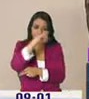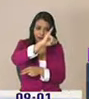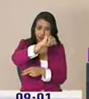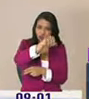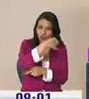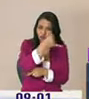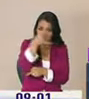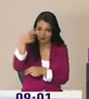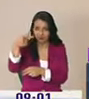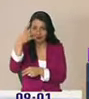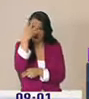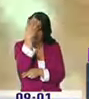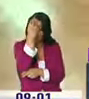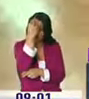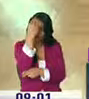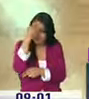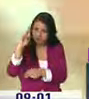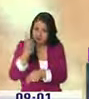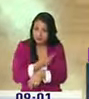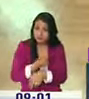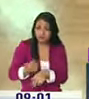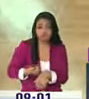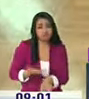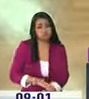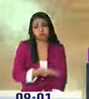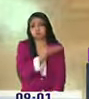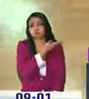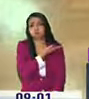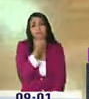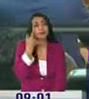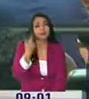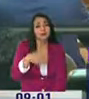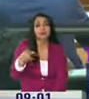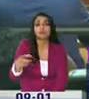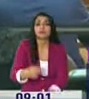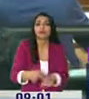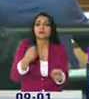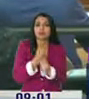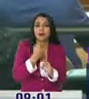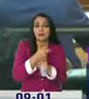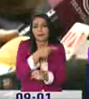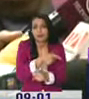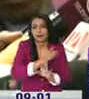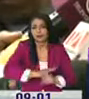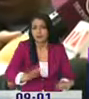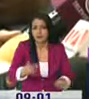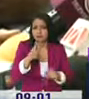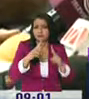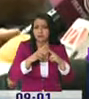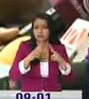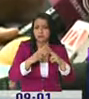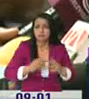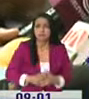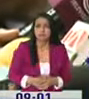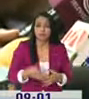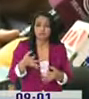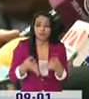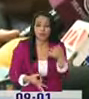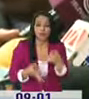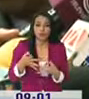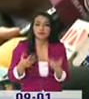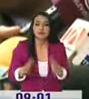vicepresidente Jorge Glass, se conocerían ya desde el tiempo que él trabajaba en ese medio. El juez ha hecho control de